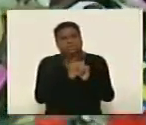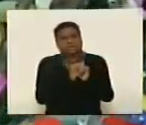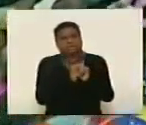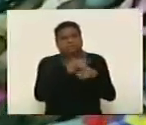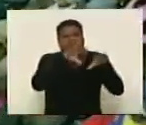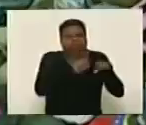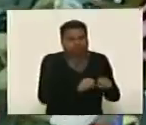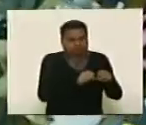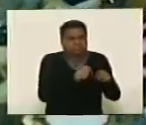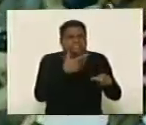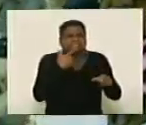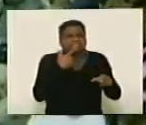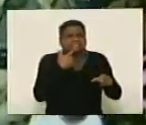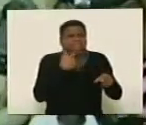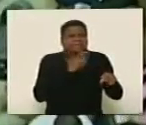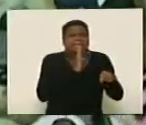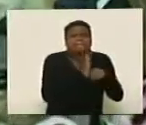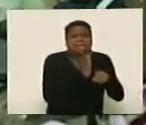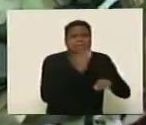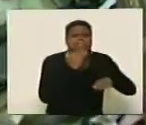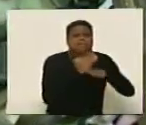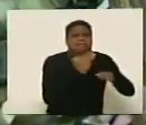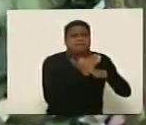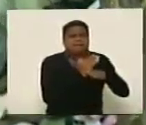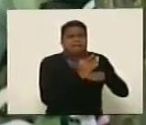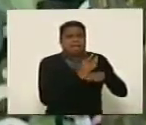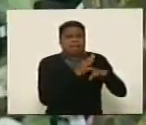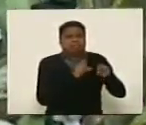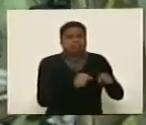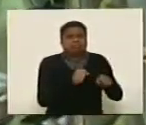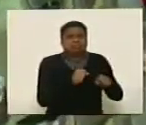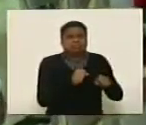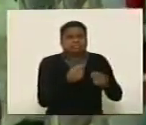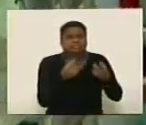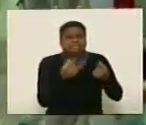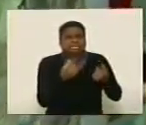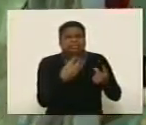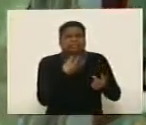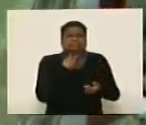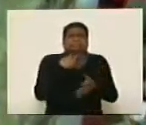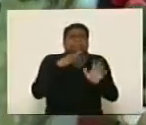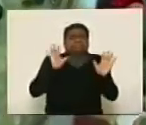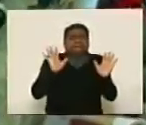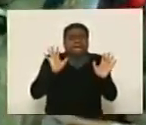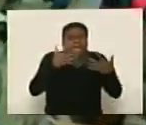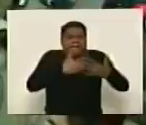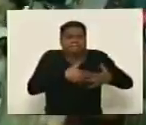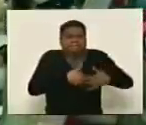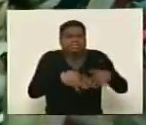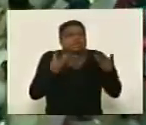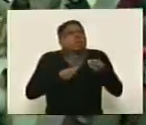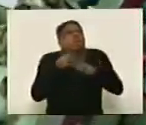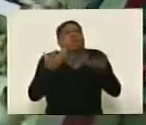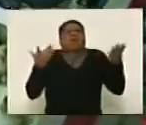sido bloqueadas las cuentas, esos montos importantes. Hoy cualquier venezolano pudiera decir, me voy de Venezuela, vendo